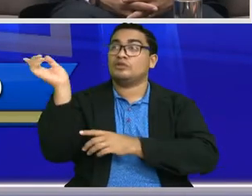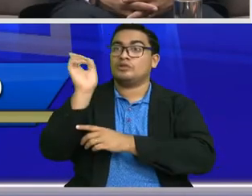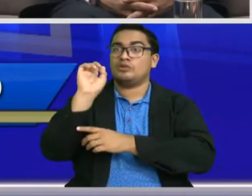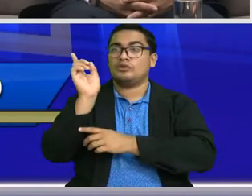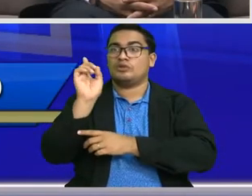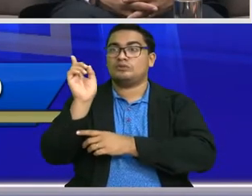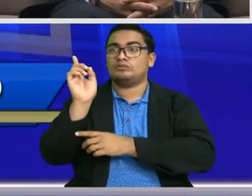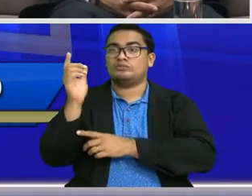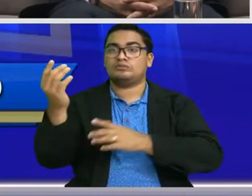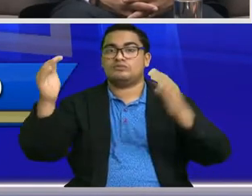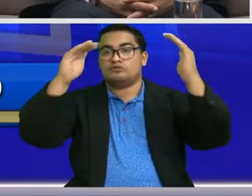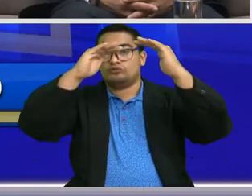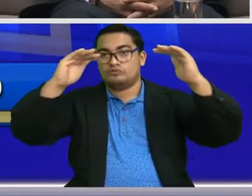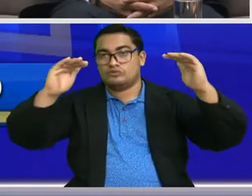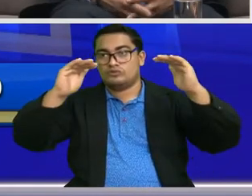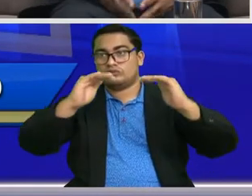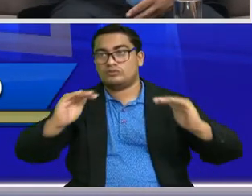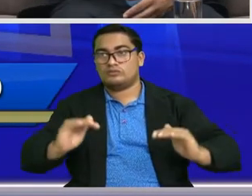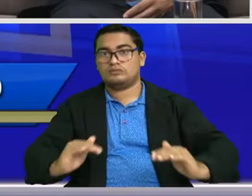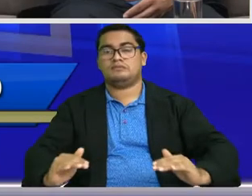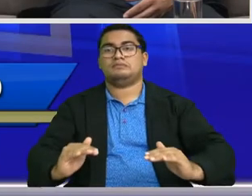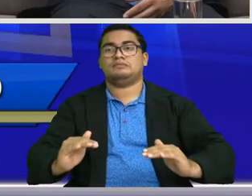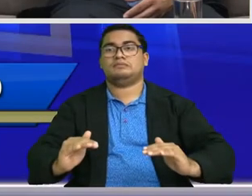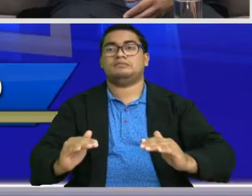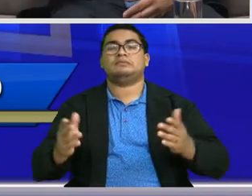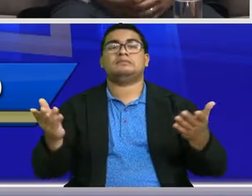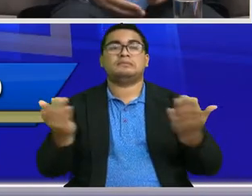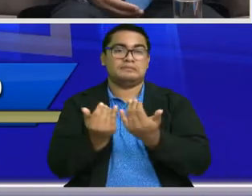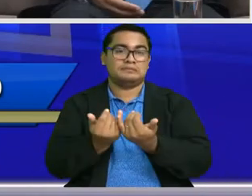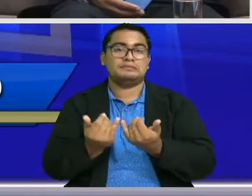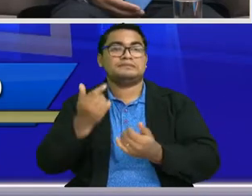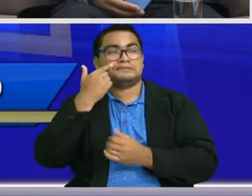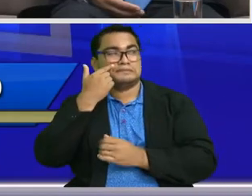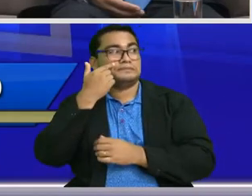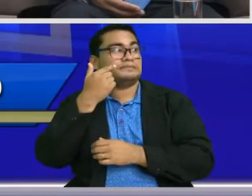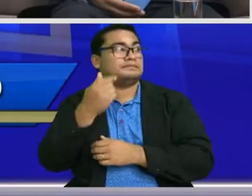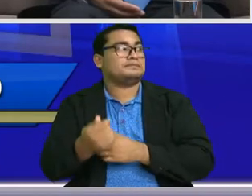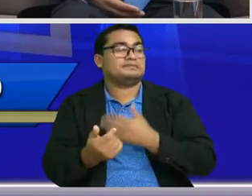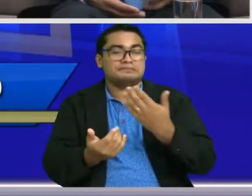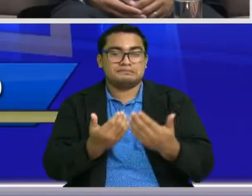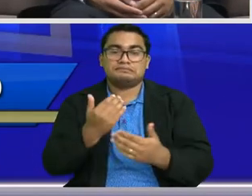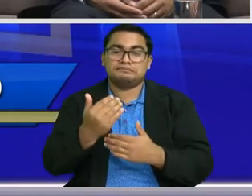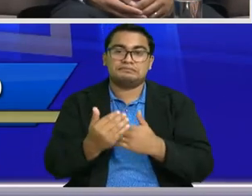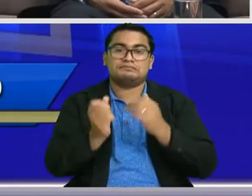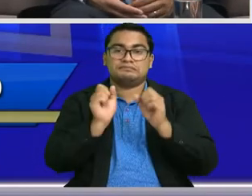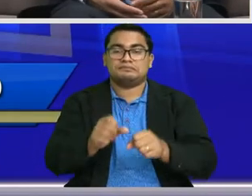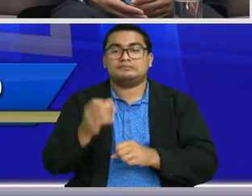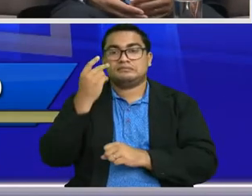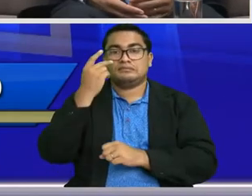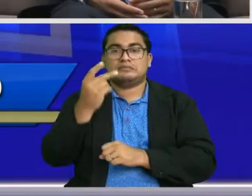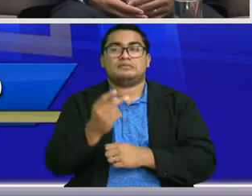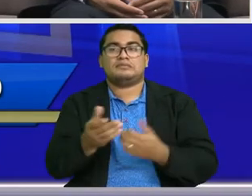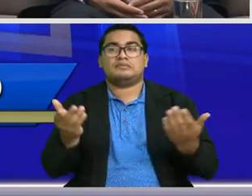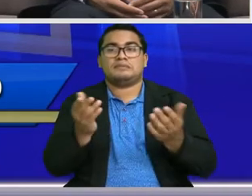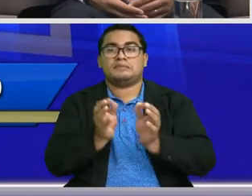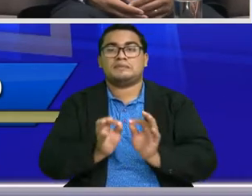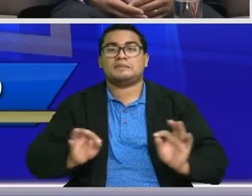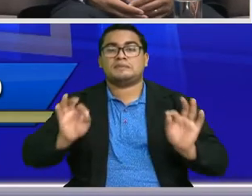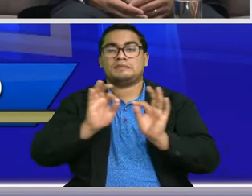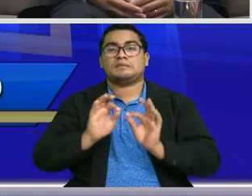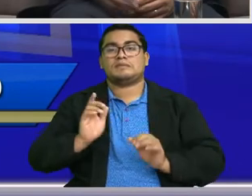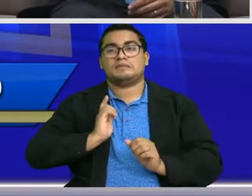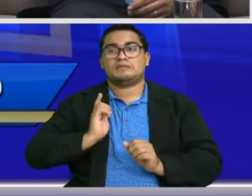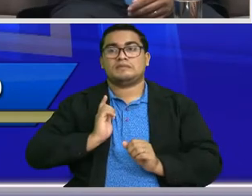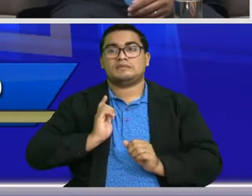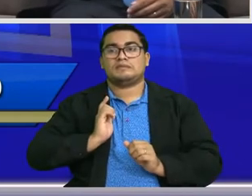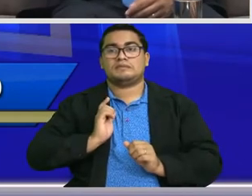Plaza del 4 al 6 de septiembre para ir, conocer, poder ver la oferta de los productos y servicios que tienen las MIPYMES, pero